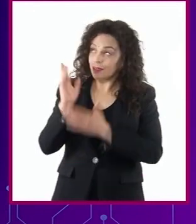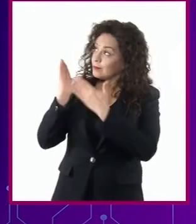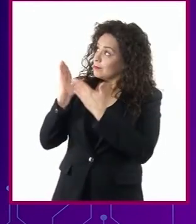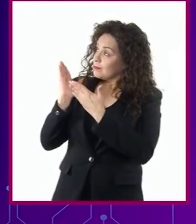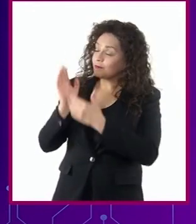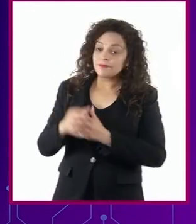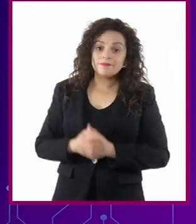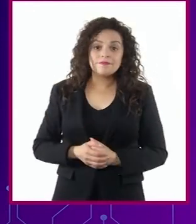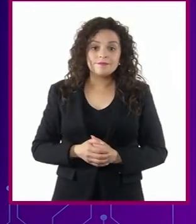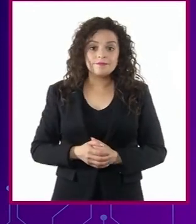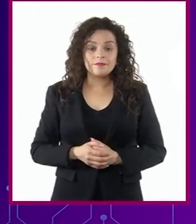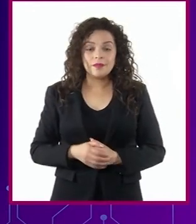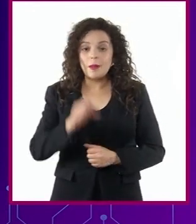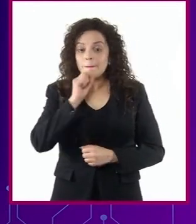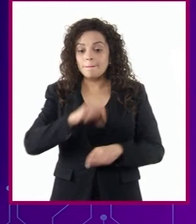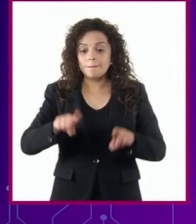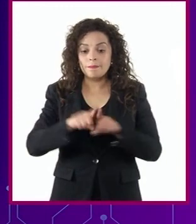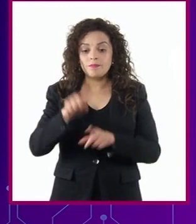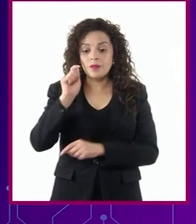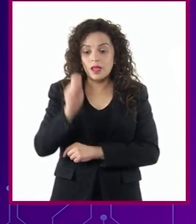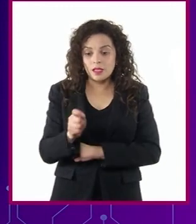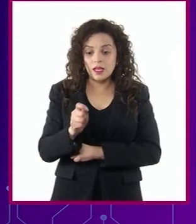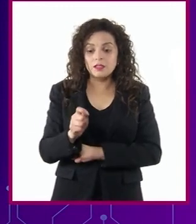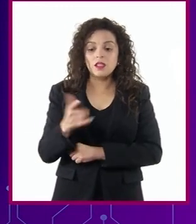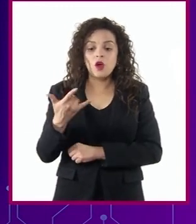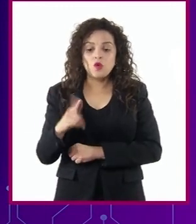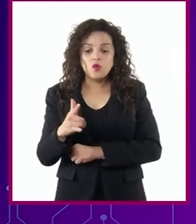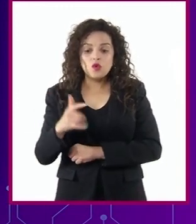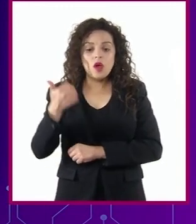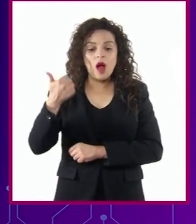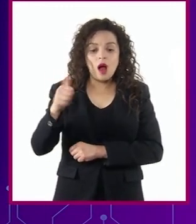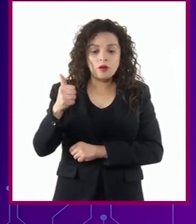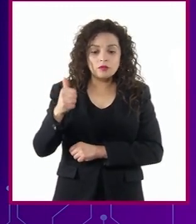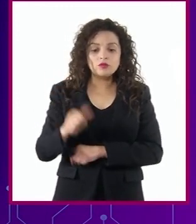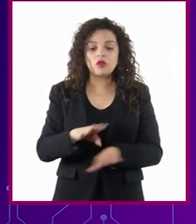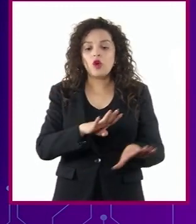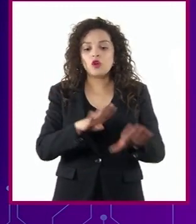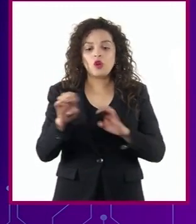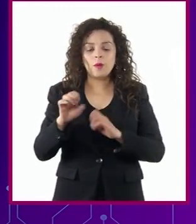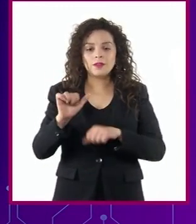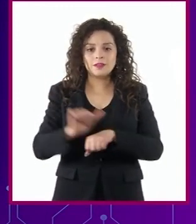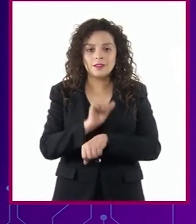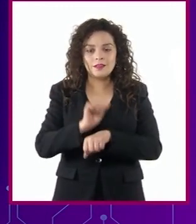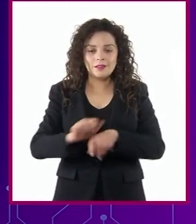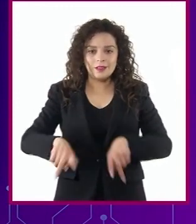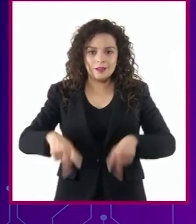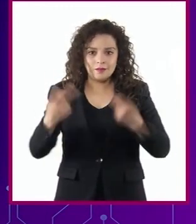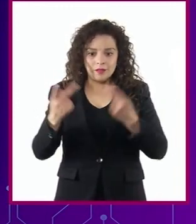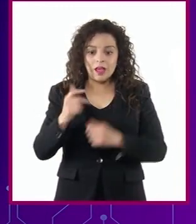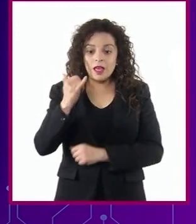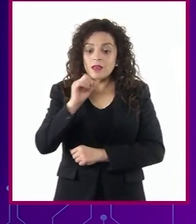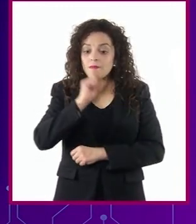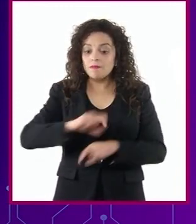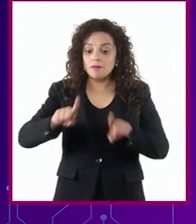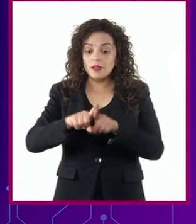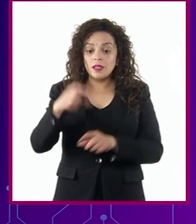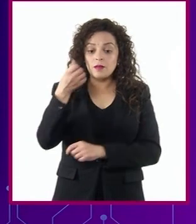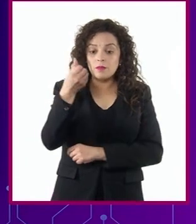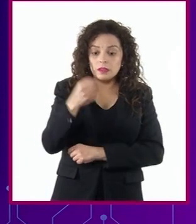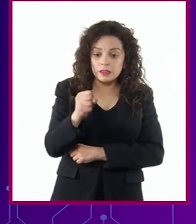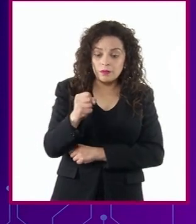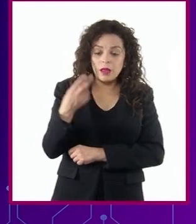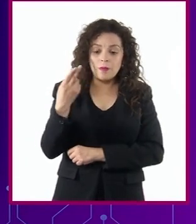al igual, en julio y agosto se vendieron 900 automóviles. Y lo mismo ocurre en septiembre y